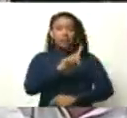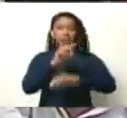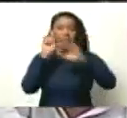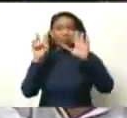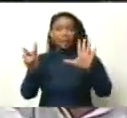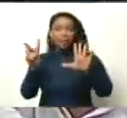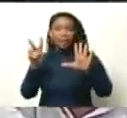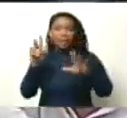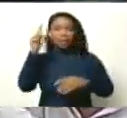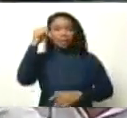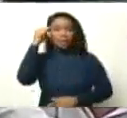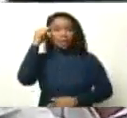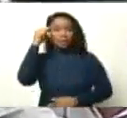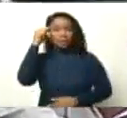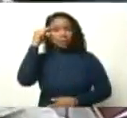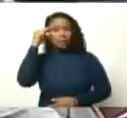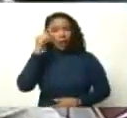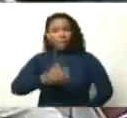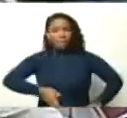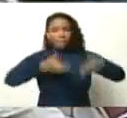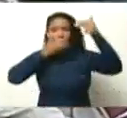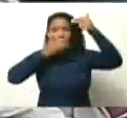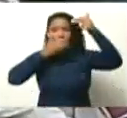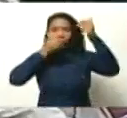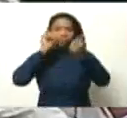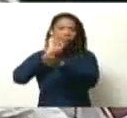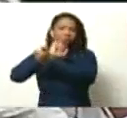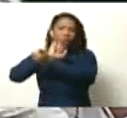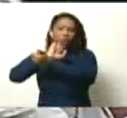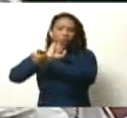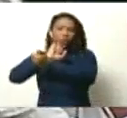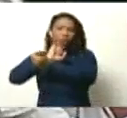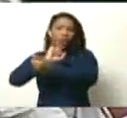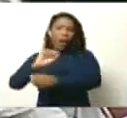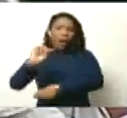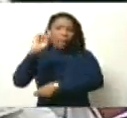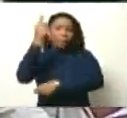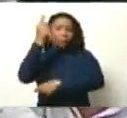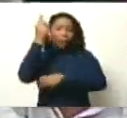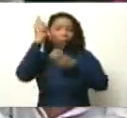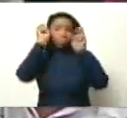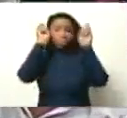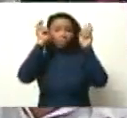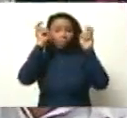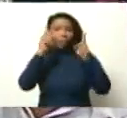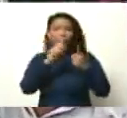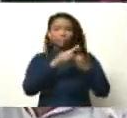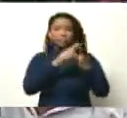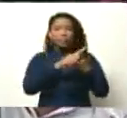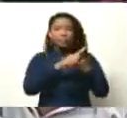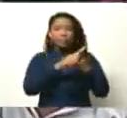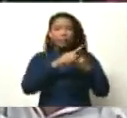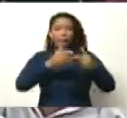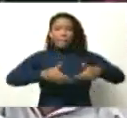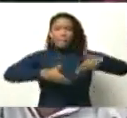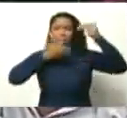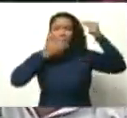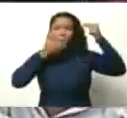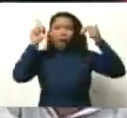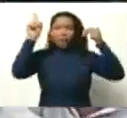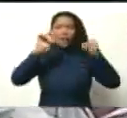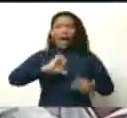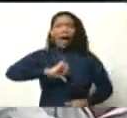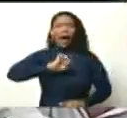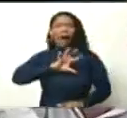917 días secuestrado. En primera instancia, secuestrado en Cabo